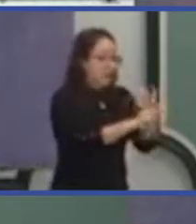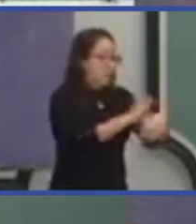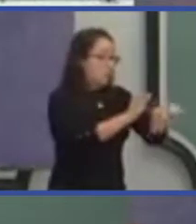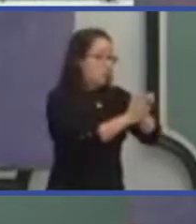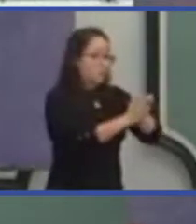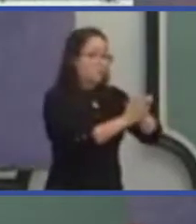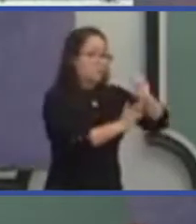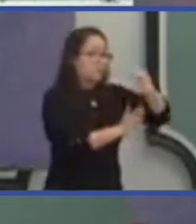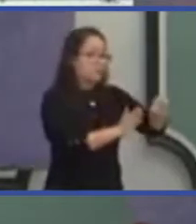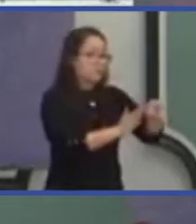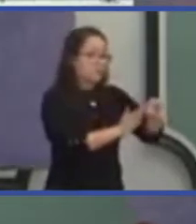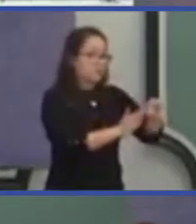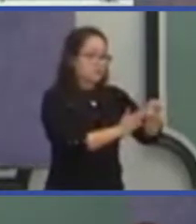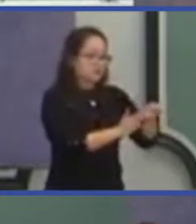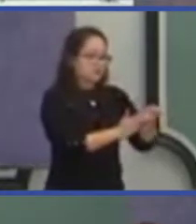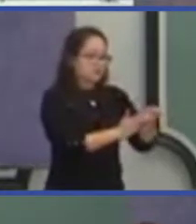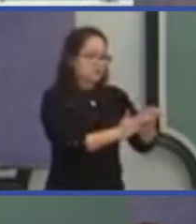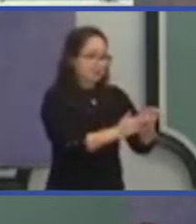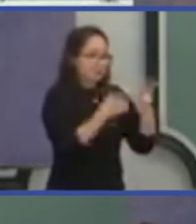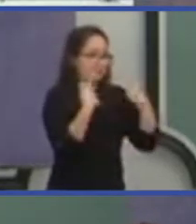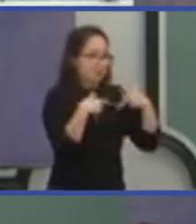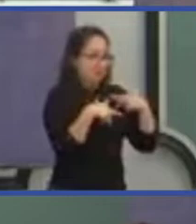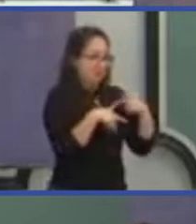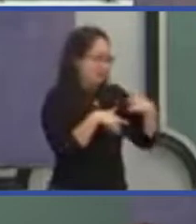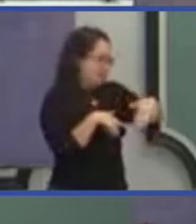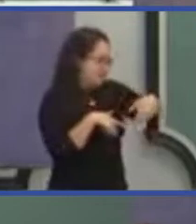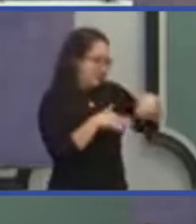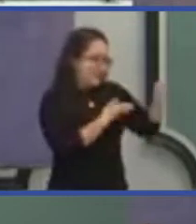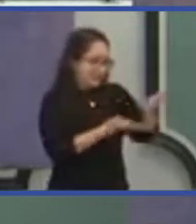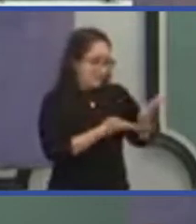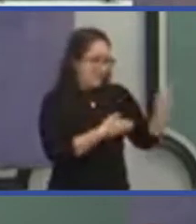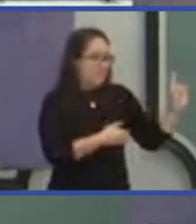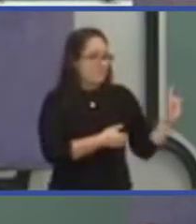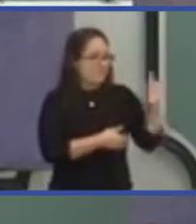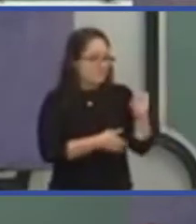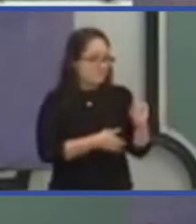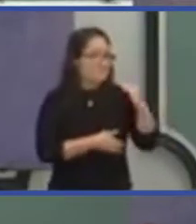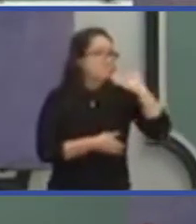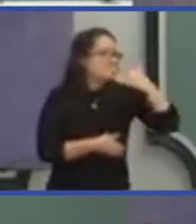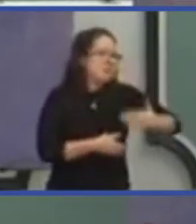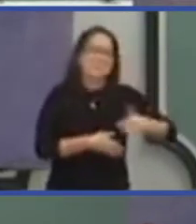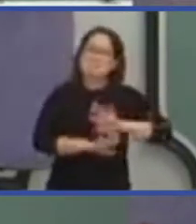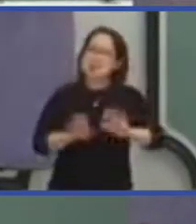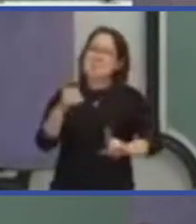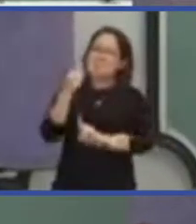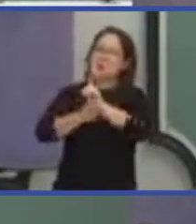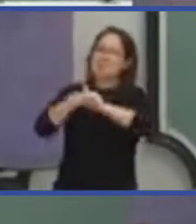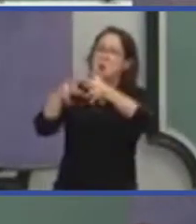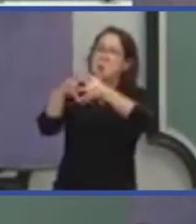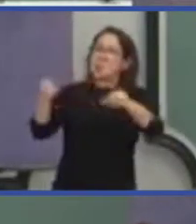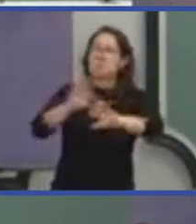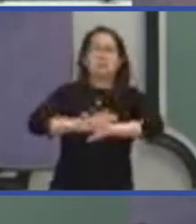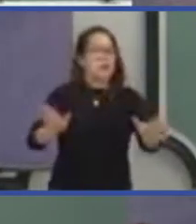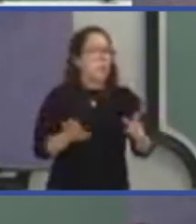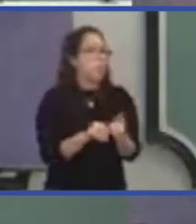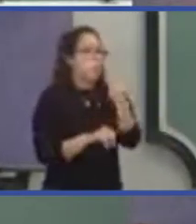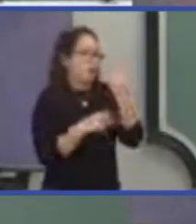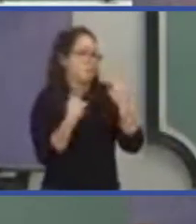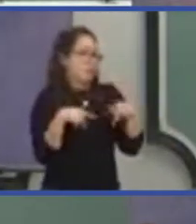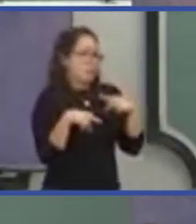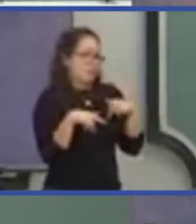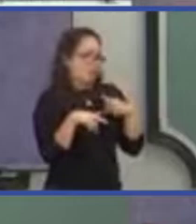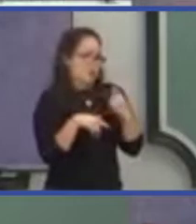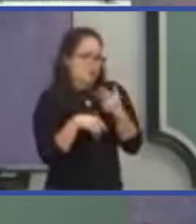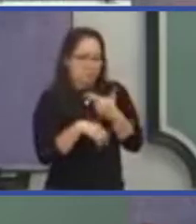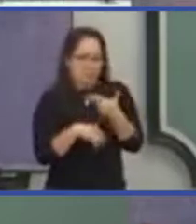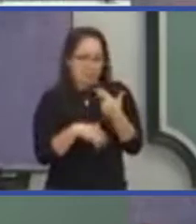huésped que acaba de entrar. Bueno, eso está muy bien, ya resolvimos cómo meter un huésped en el hotel infinito que